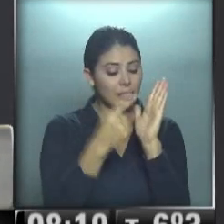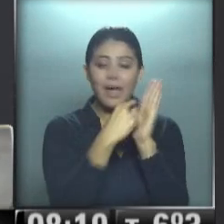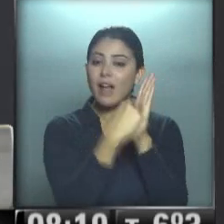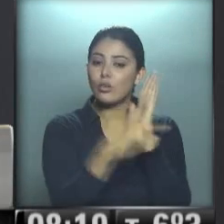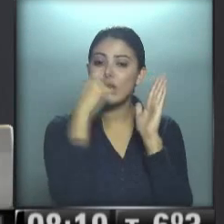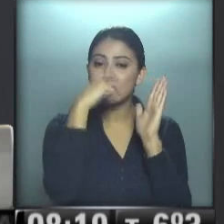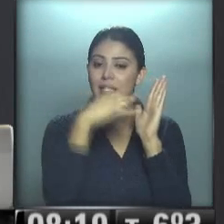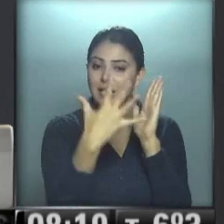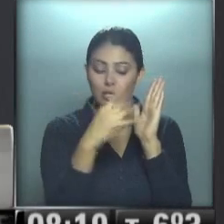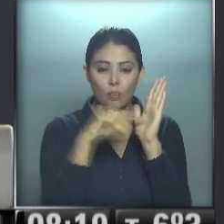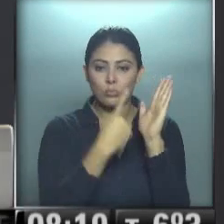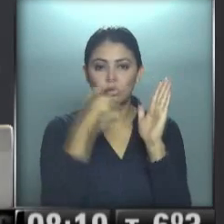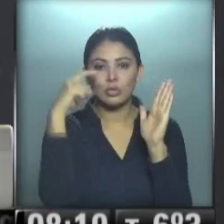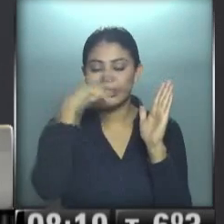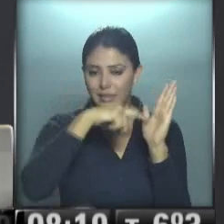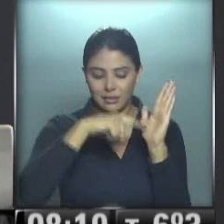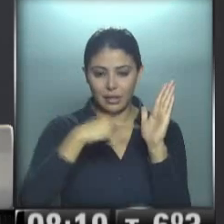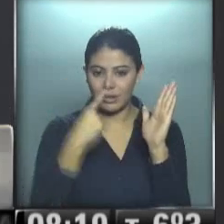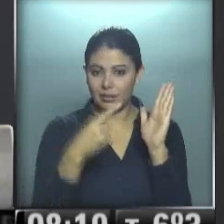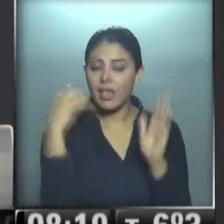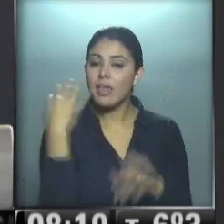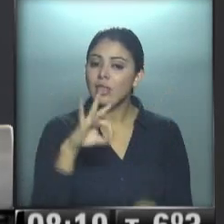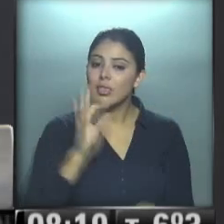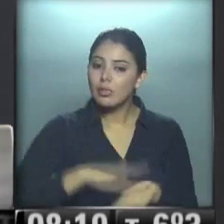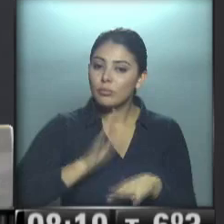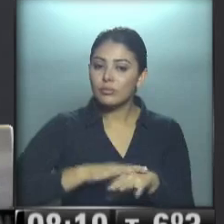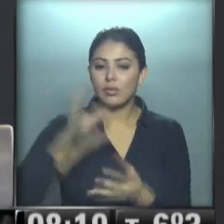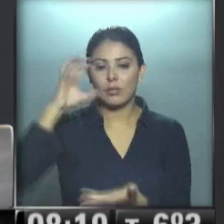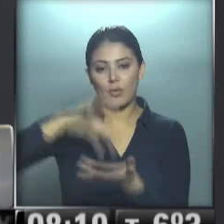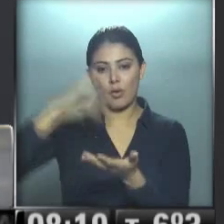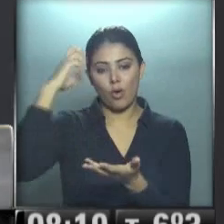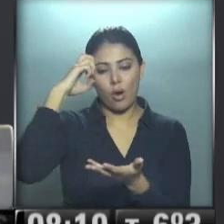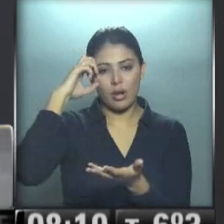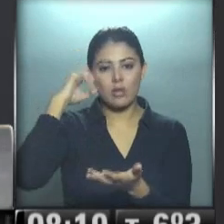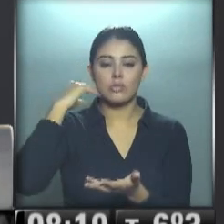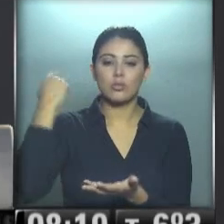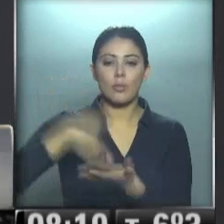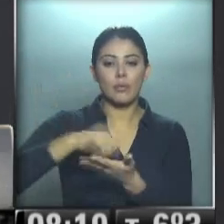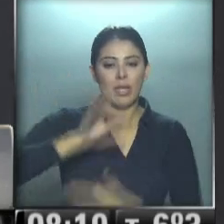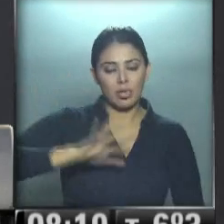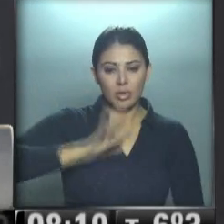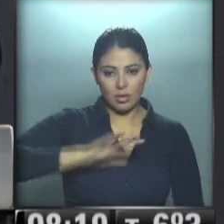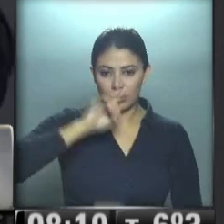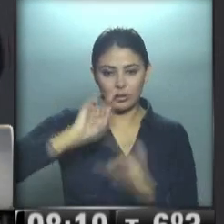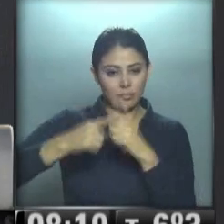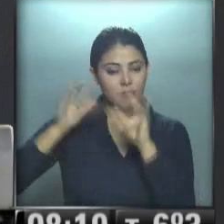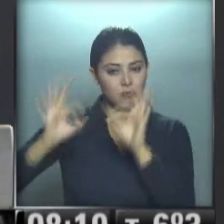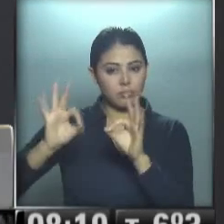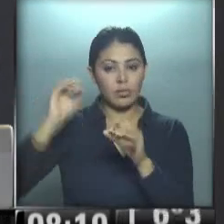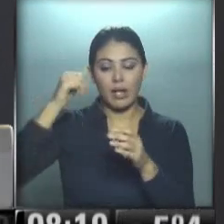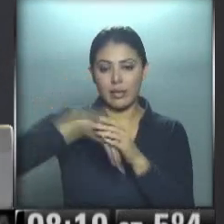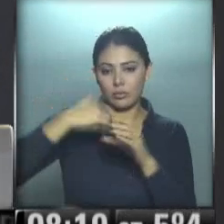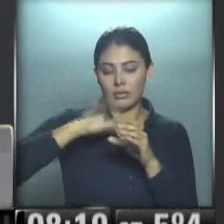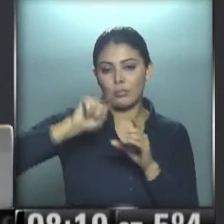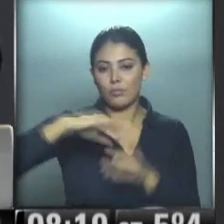su artículo 75 inciso séptimo que corresponde al congreso a la nación el arreglo de la deuda interior y exterior de la nación en virtud